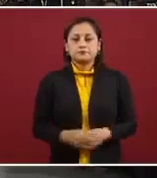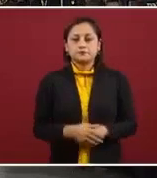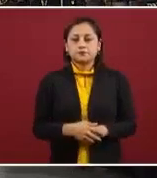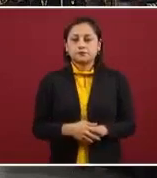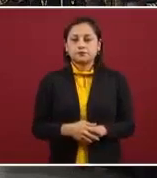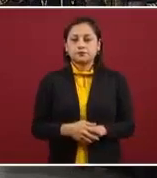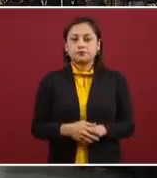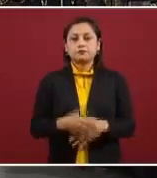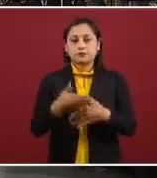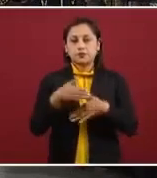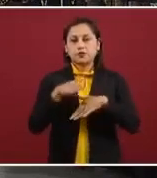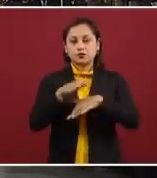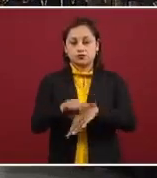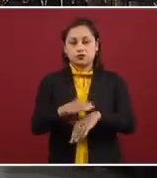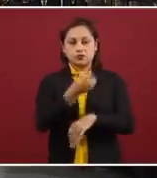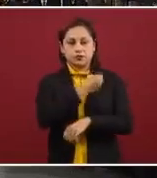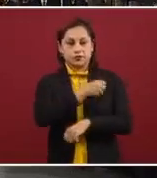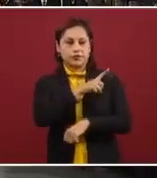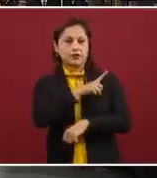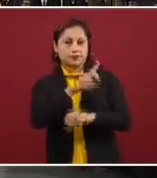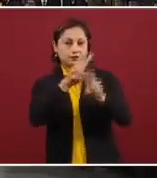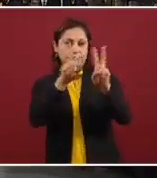sobre el tema de salud.